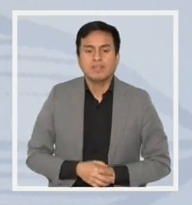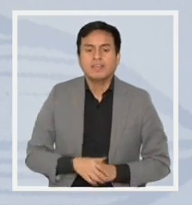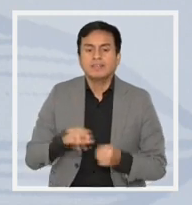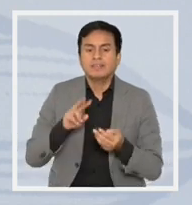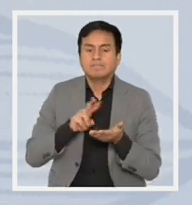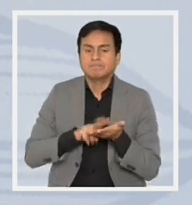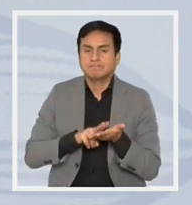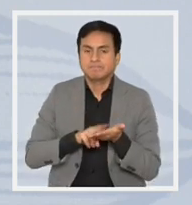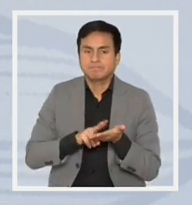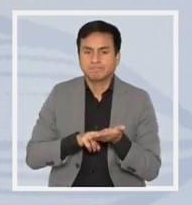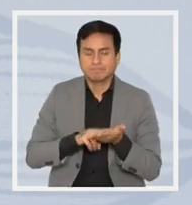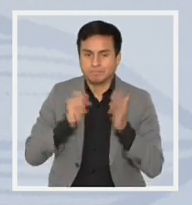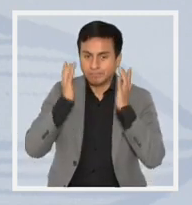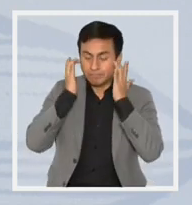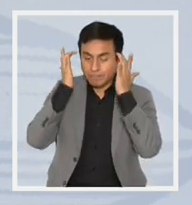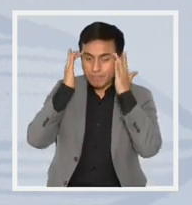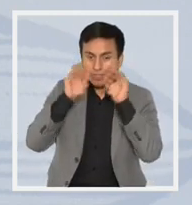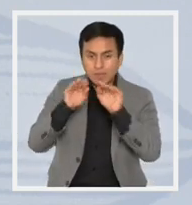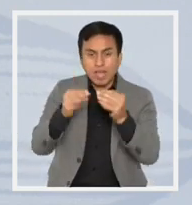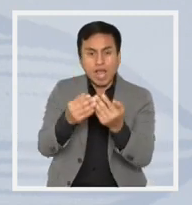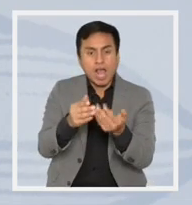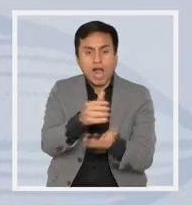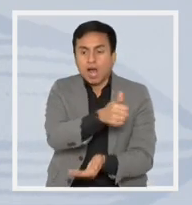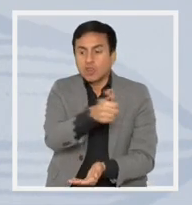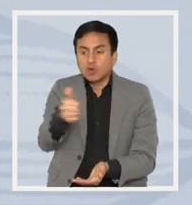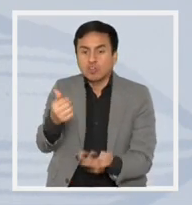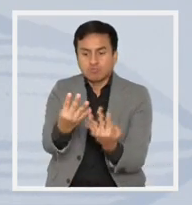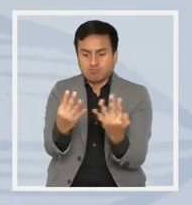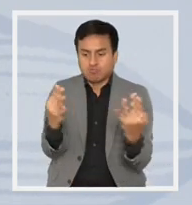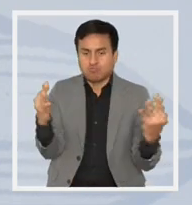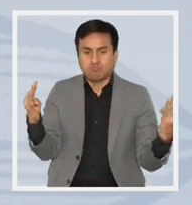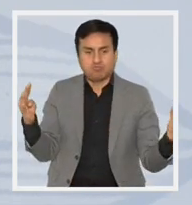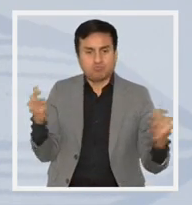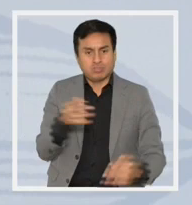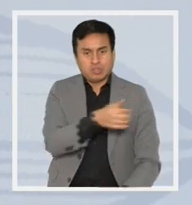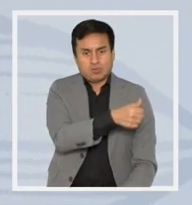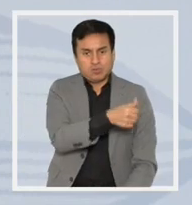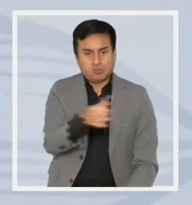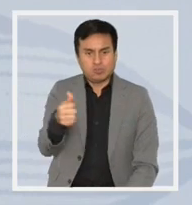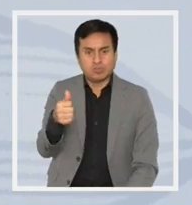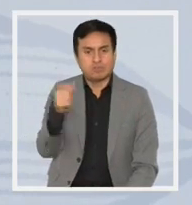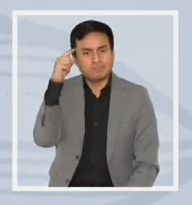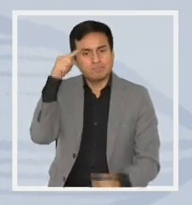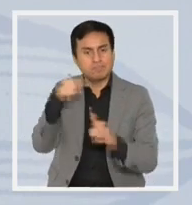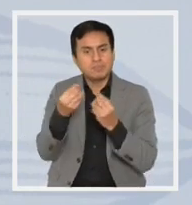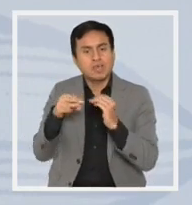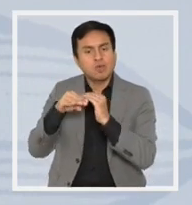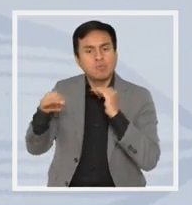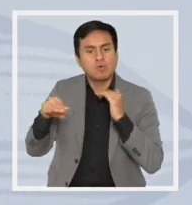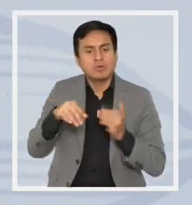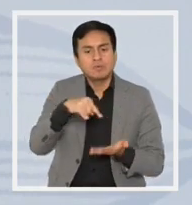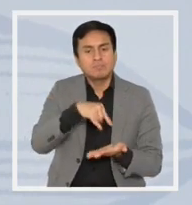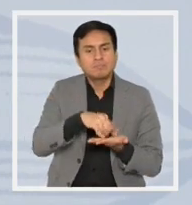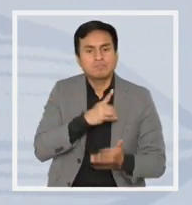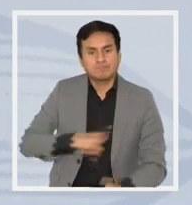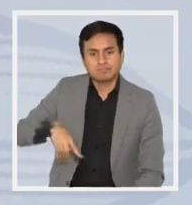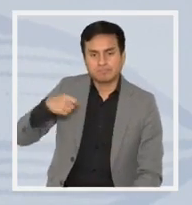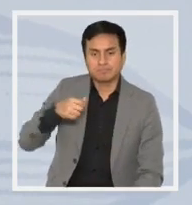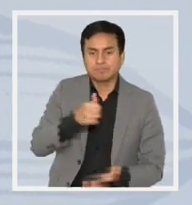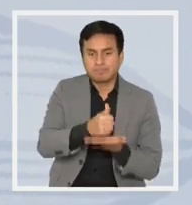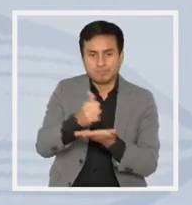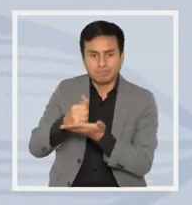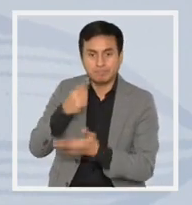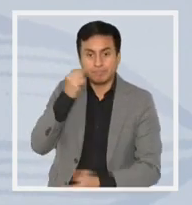En verdad es una alegría poder convocarlos a todos ustedes detrás de un bien común, los parlamentarios y parlamentarias, alcaldes